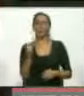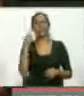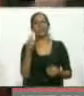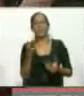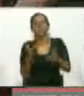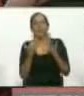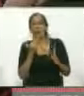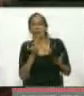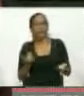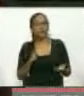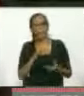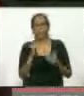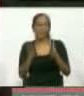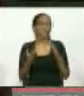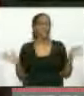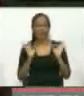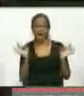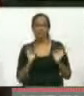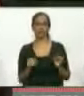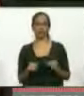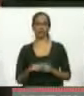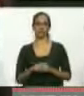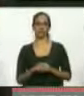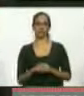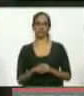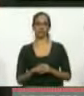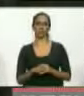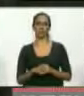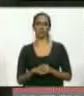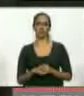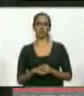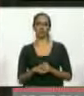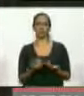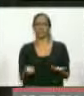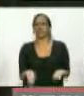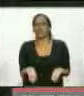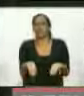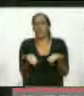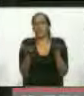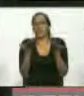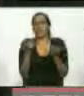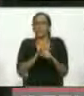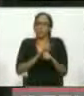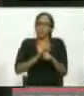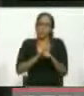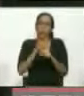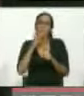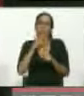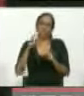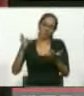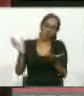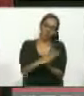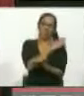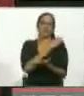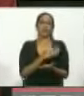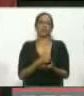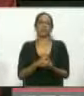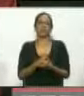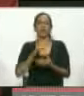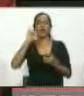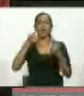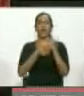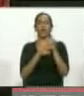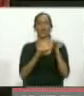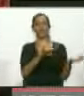algo no lograron absolutamente nada se lo levantan le quitan la virginidad política le lanza en la mano de juan guaidó